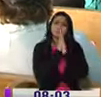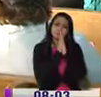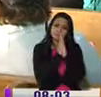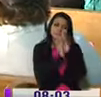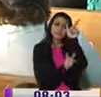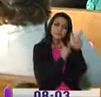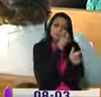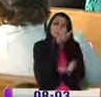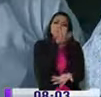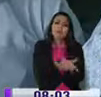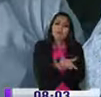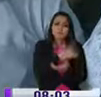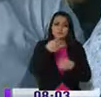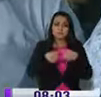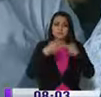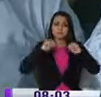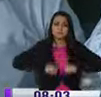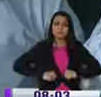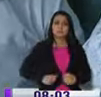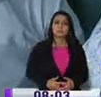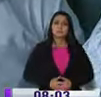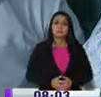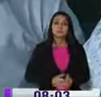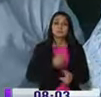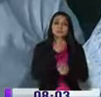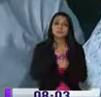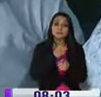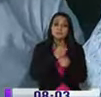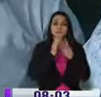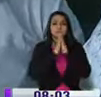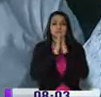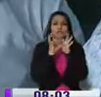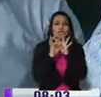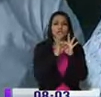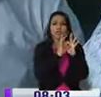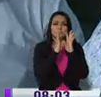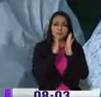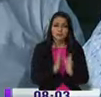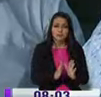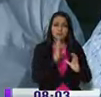y paz de la capital. Es por eso que le pedimos a los compañeros del condado